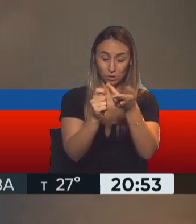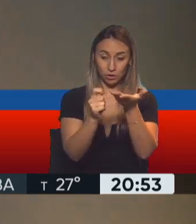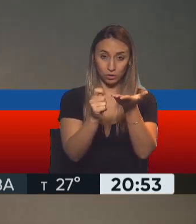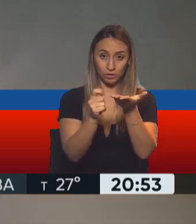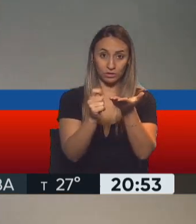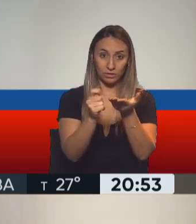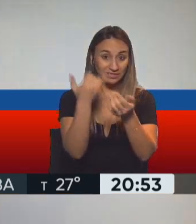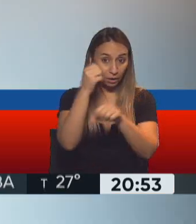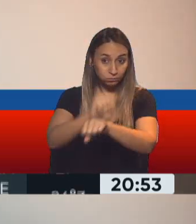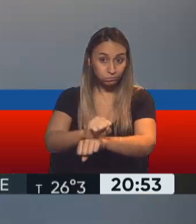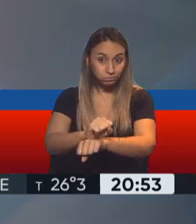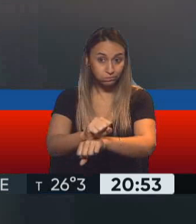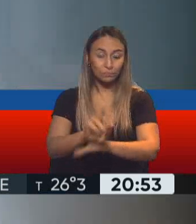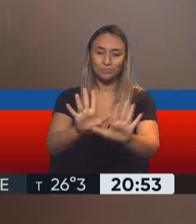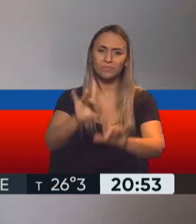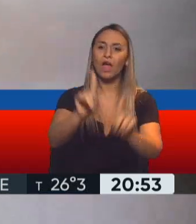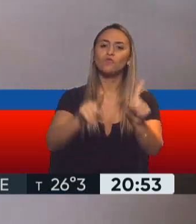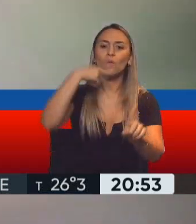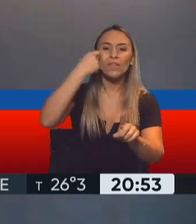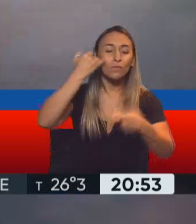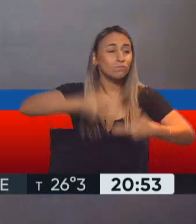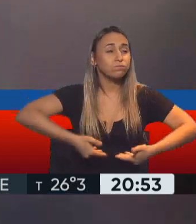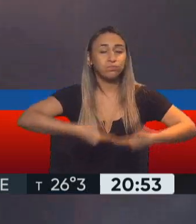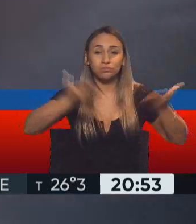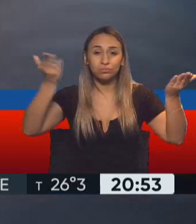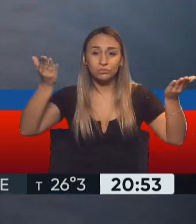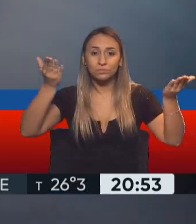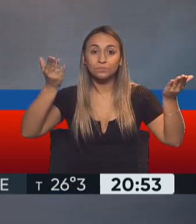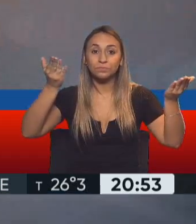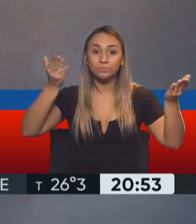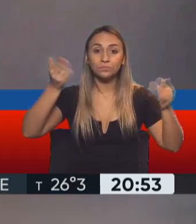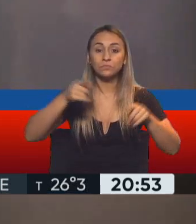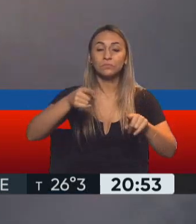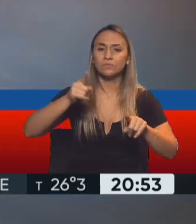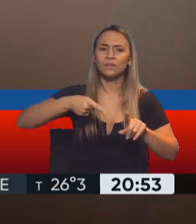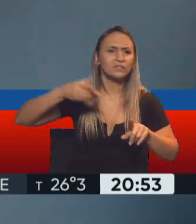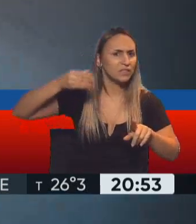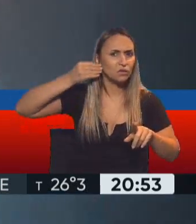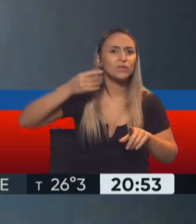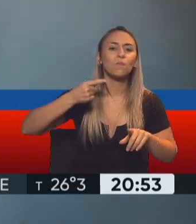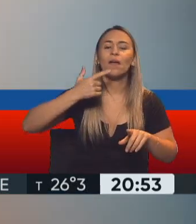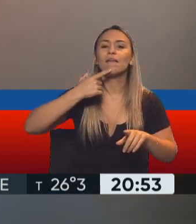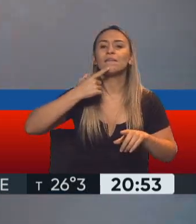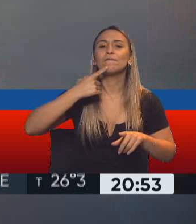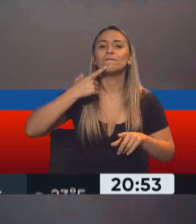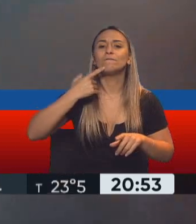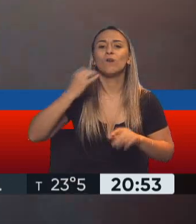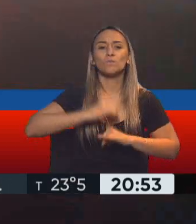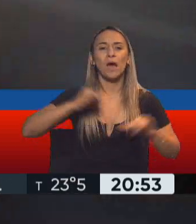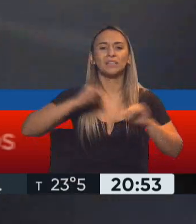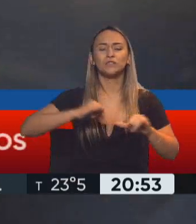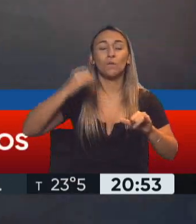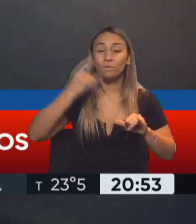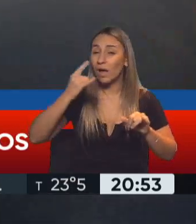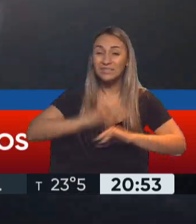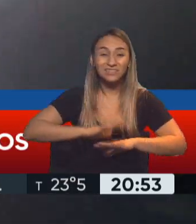en algunos de los vídeos que circulaba e incluso que se escuchaba cómo tiraban información absolutamente errónea de lo que